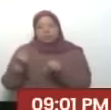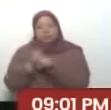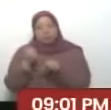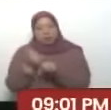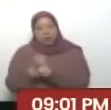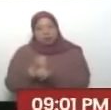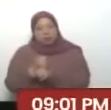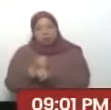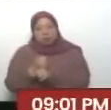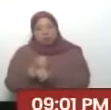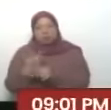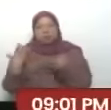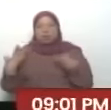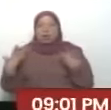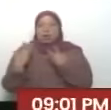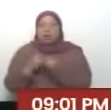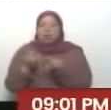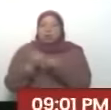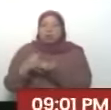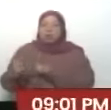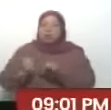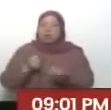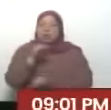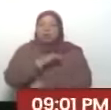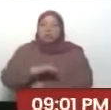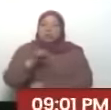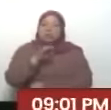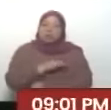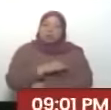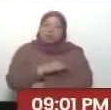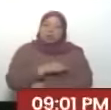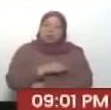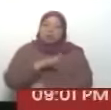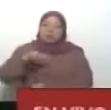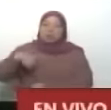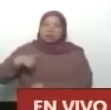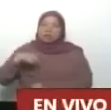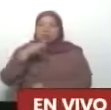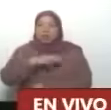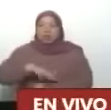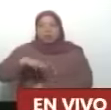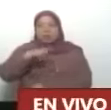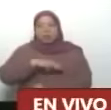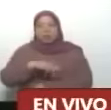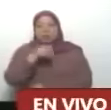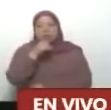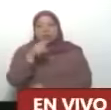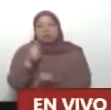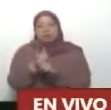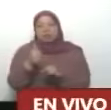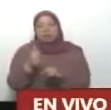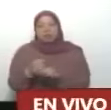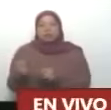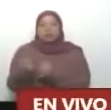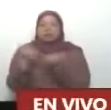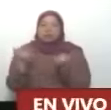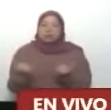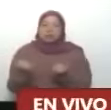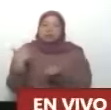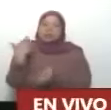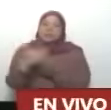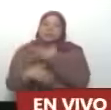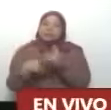trabajo en conjunto con los movimientos sociales, con nuestra ministra Diva Guzmán, que nos ha